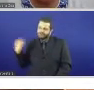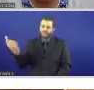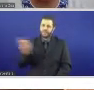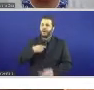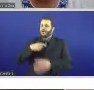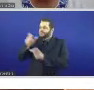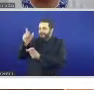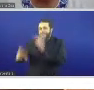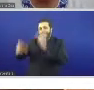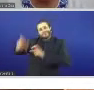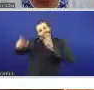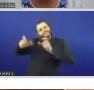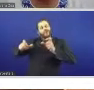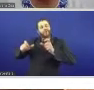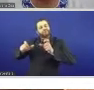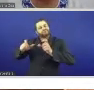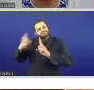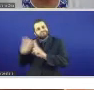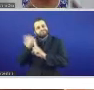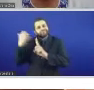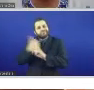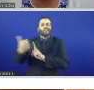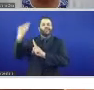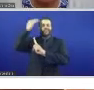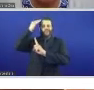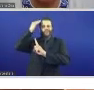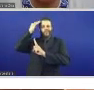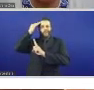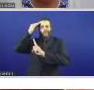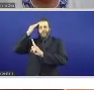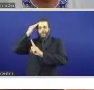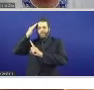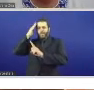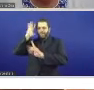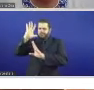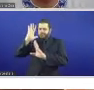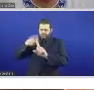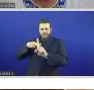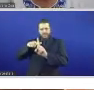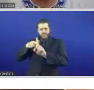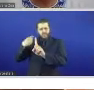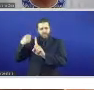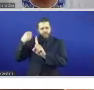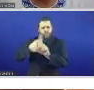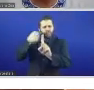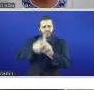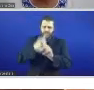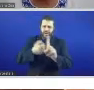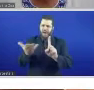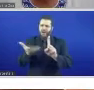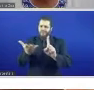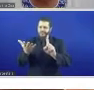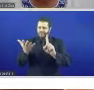de luchar contra la desigualdad y que hay esas